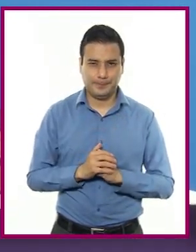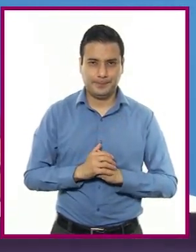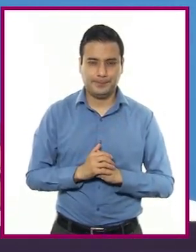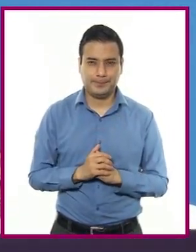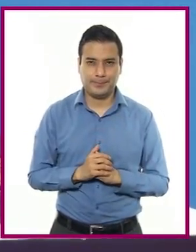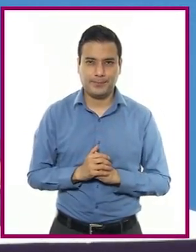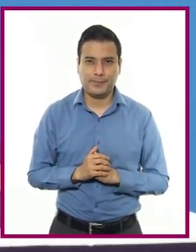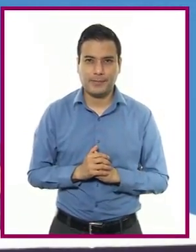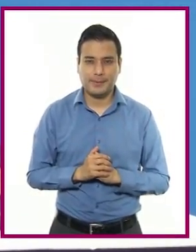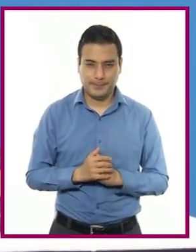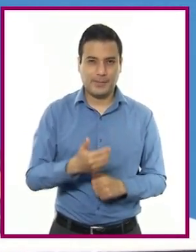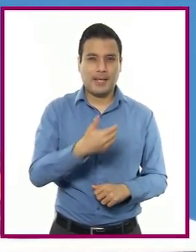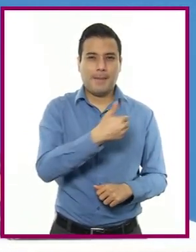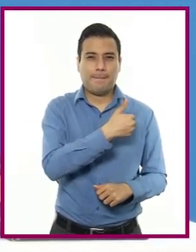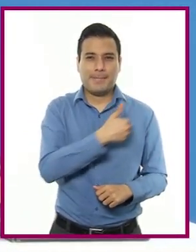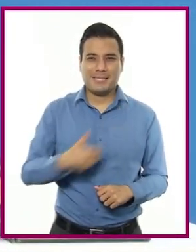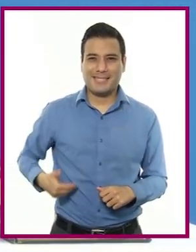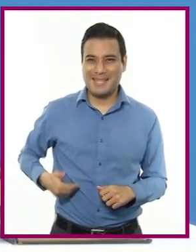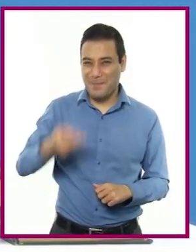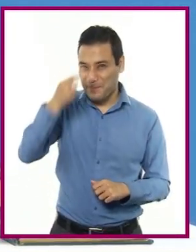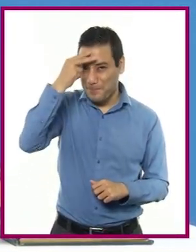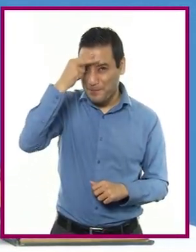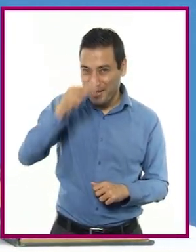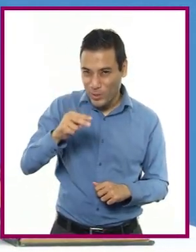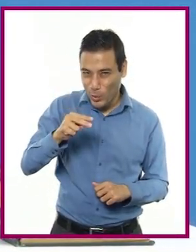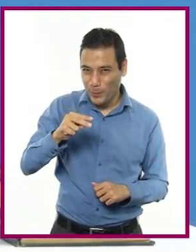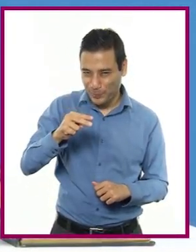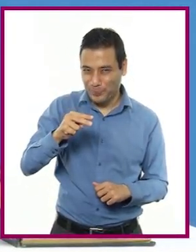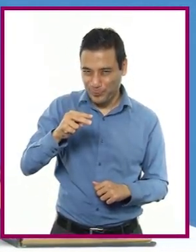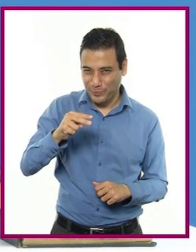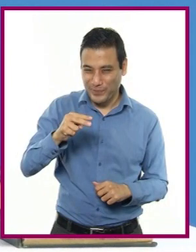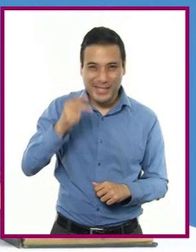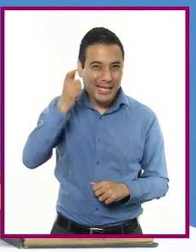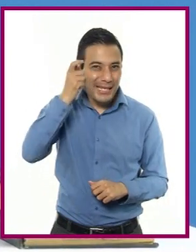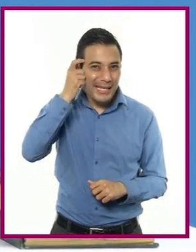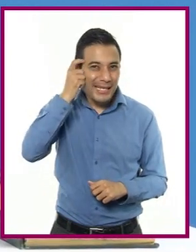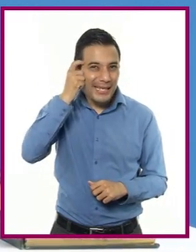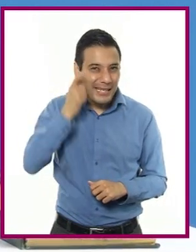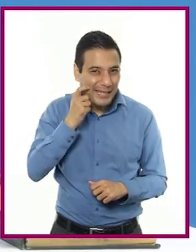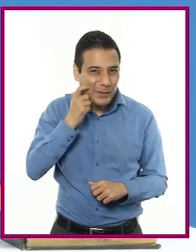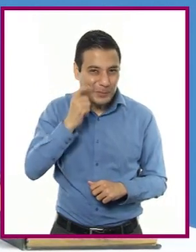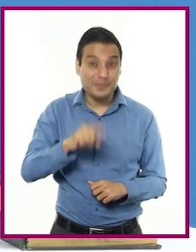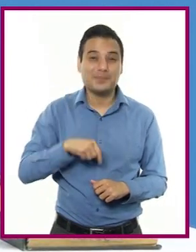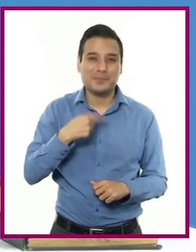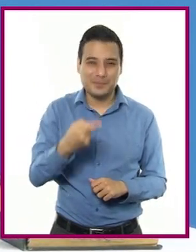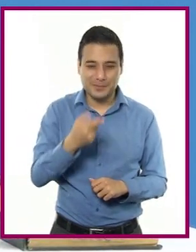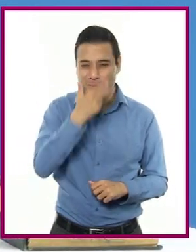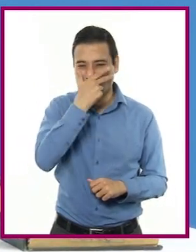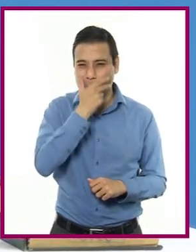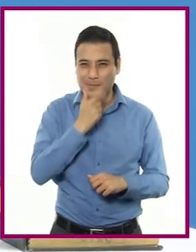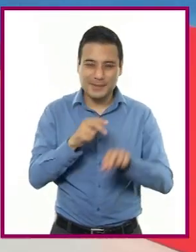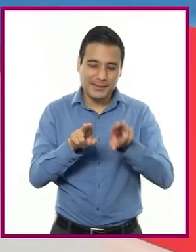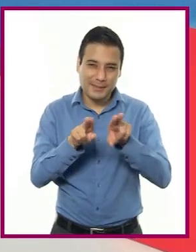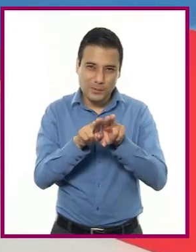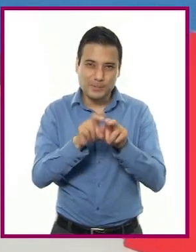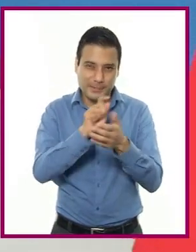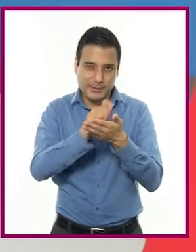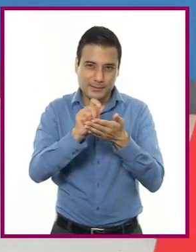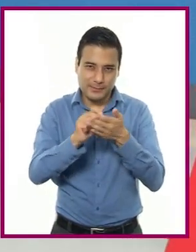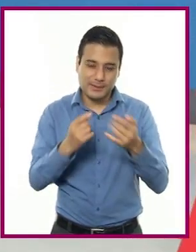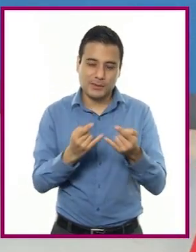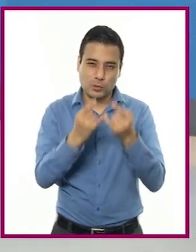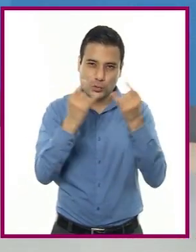nieto del presidente mexicano afrodescendiente Vicente Guerrero. Hasta aquí el resumen.